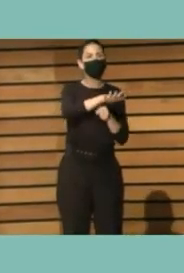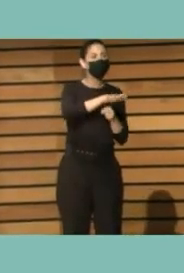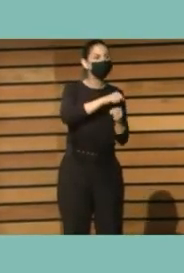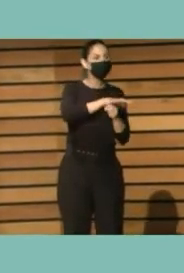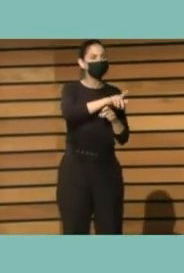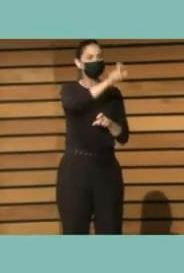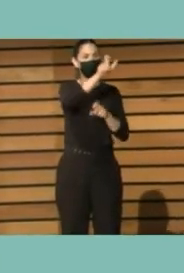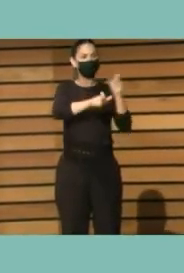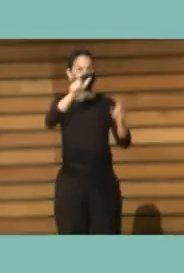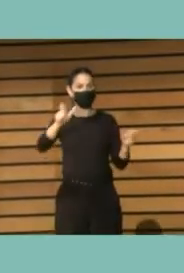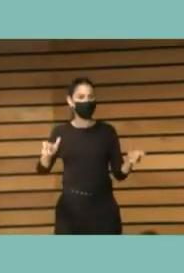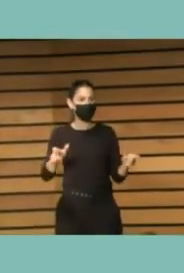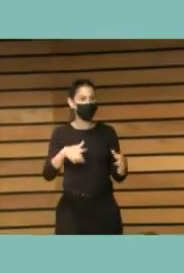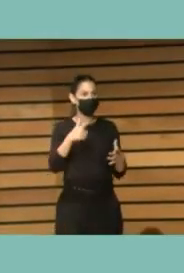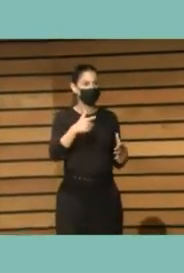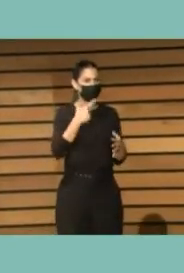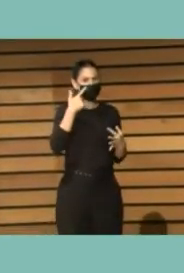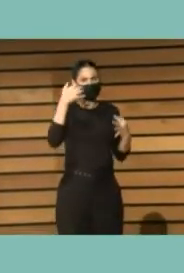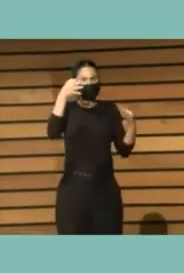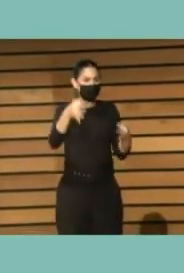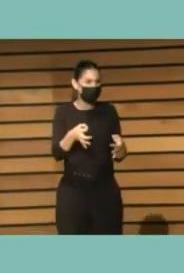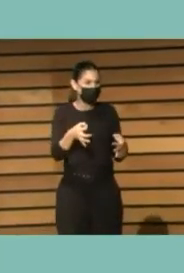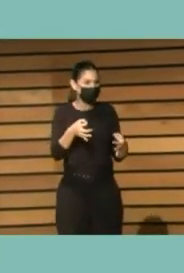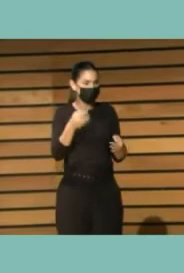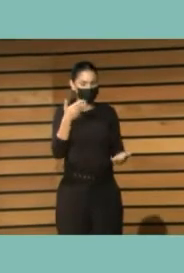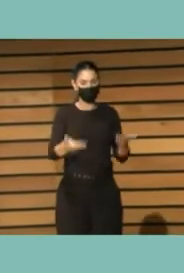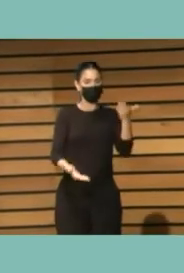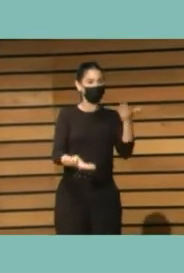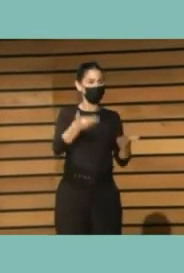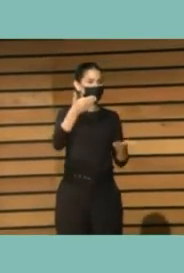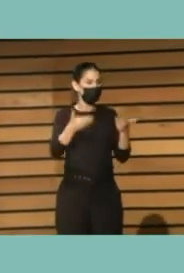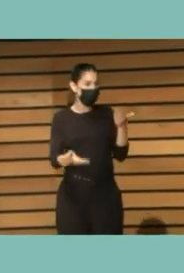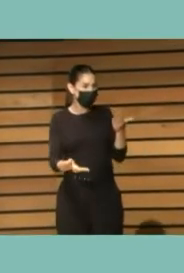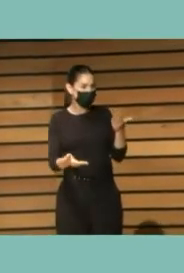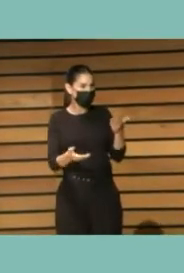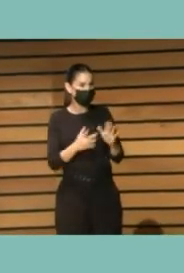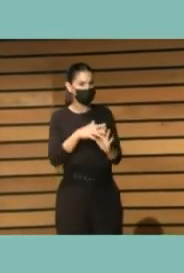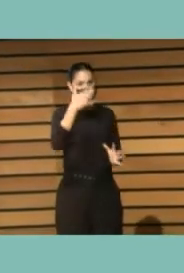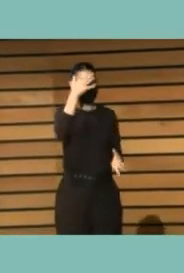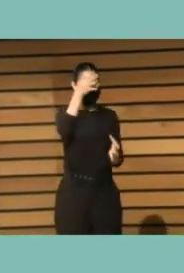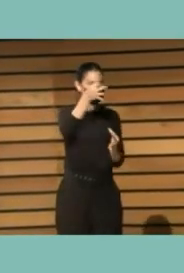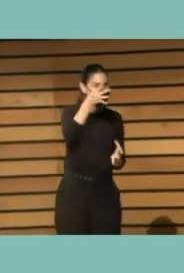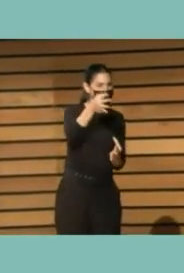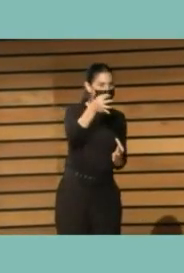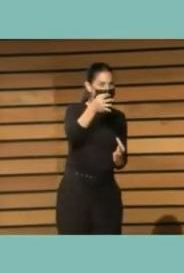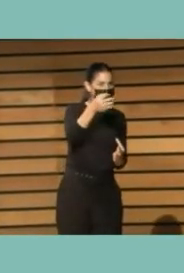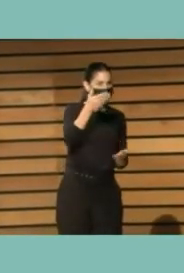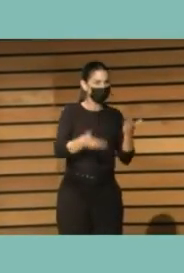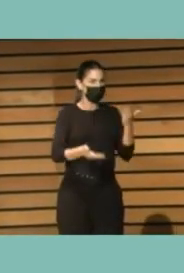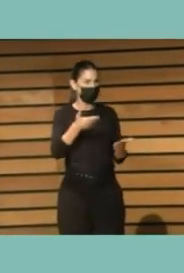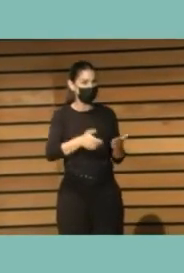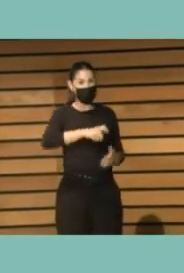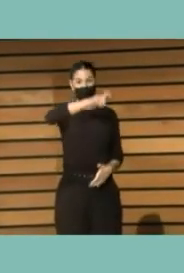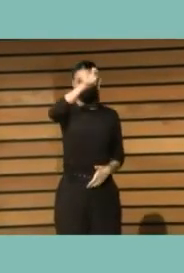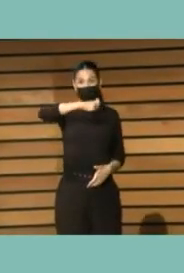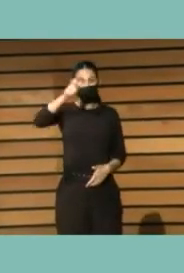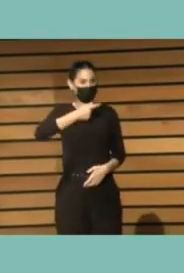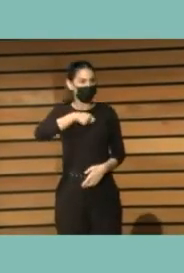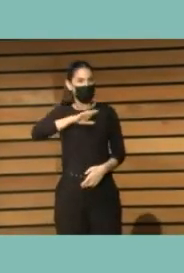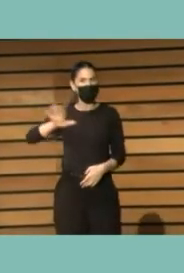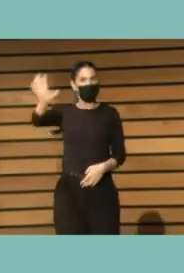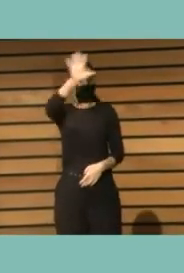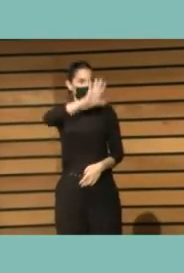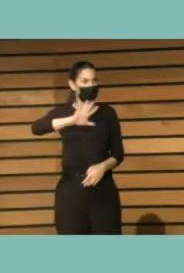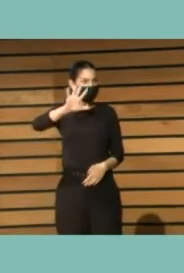sin embargo, realmente cuando lo miras y lo comparas con ese ratio, con el número de habitantes, millones que tiene